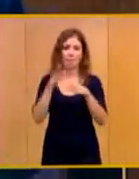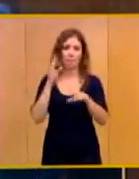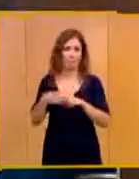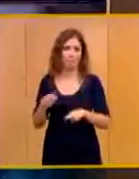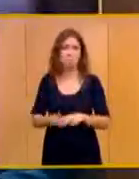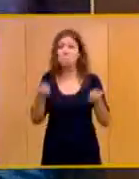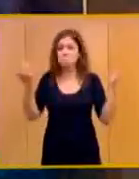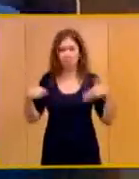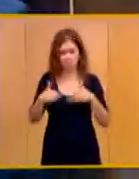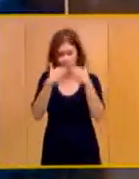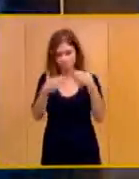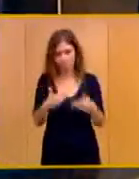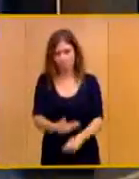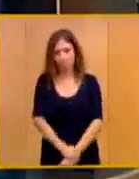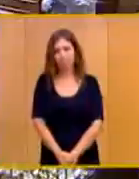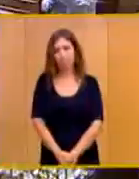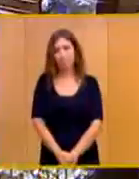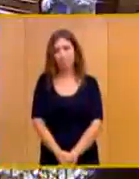gracias.